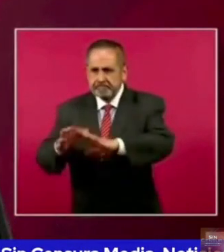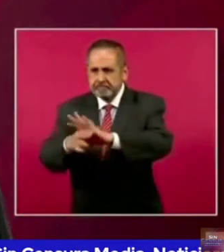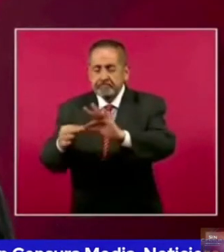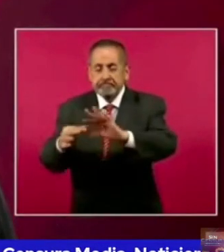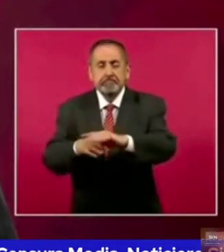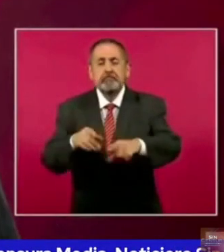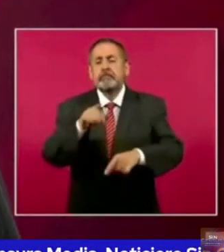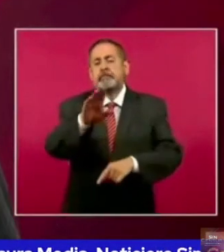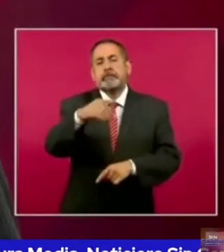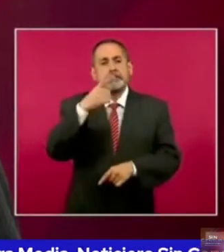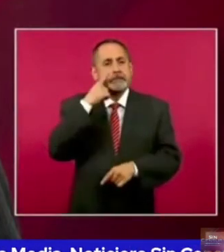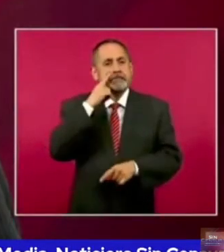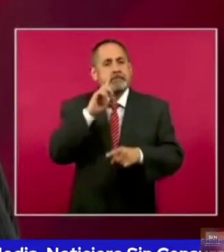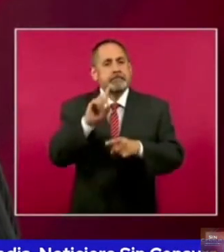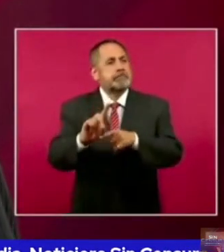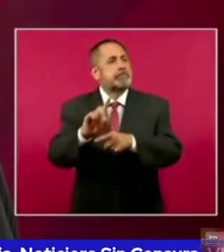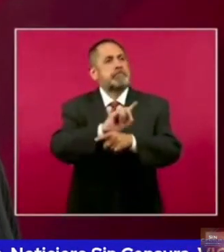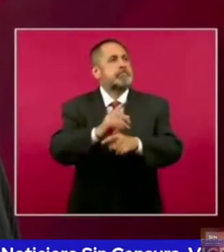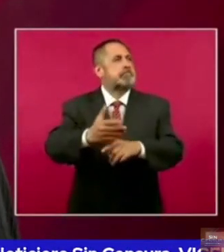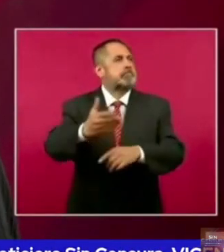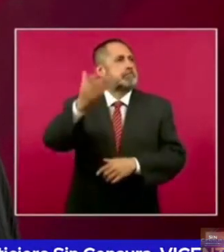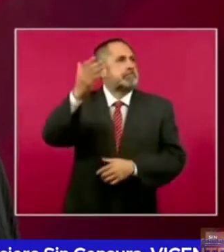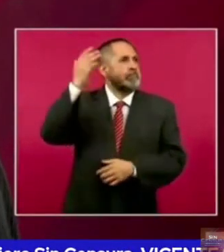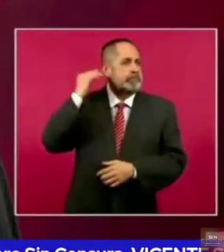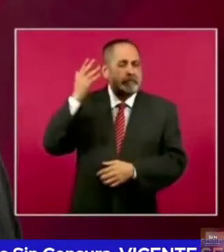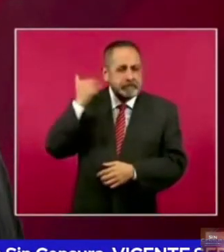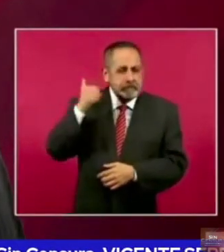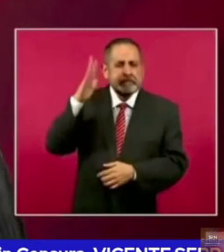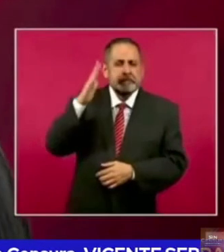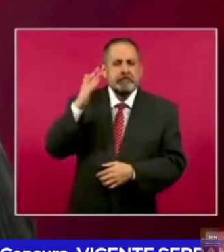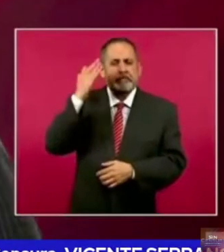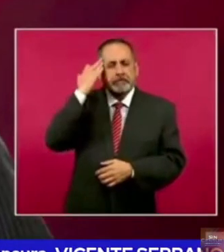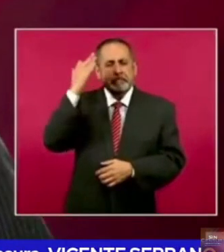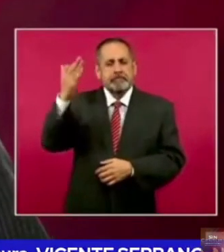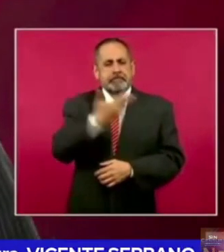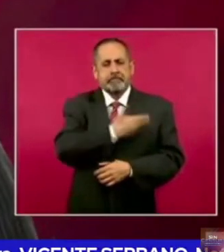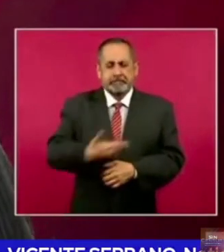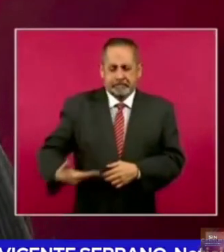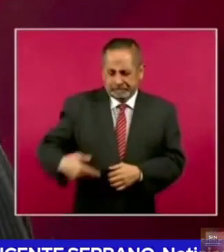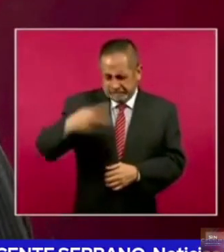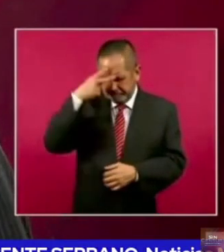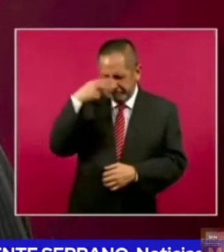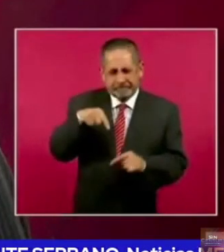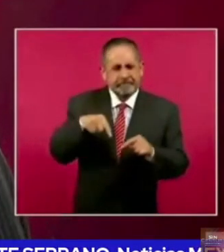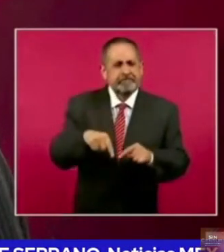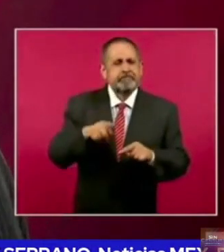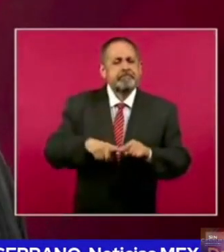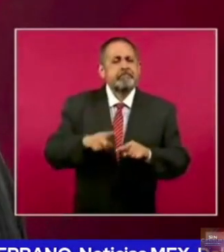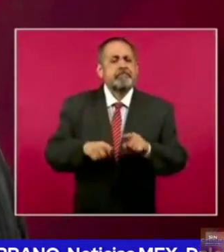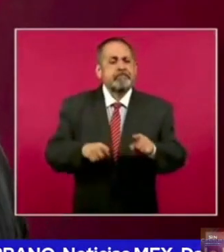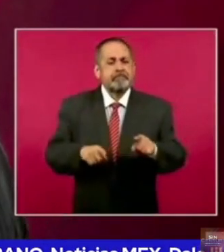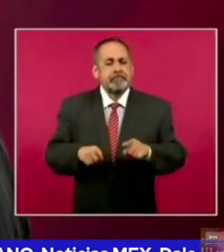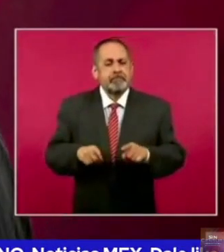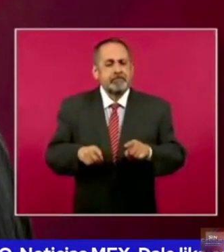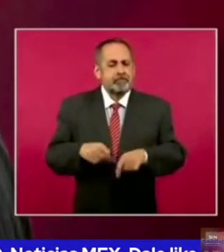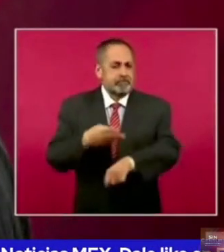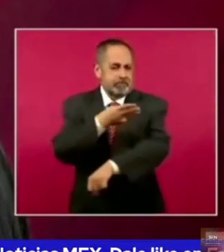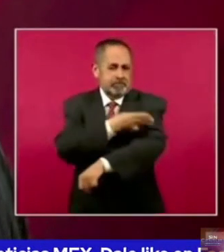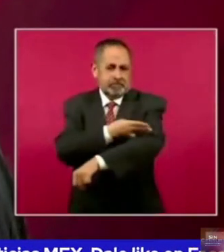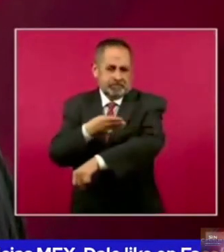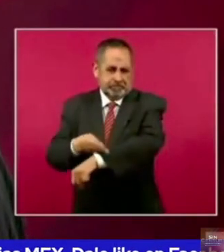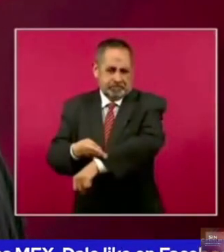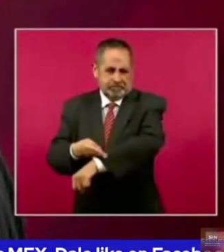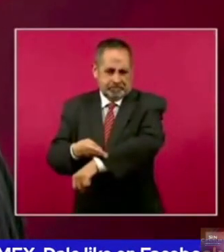Desde el tiempo que fue presidente de México, Francisco I. Madero,